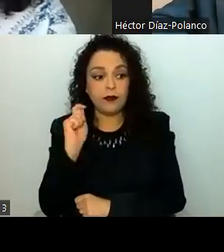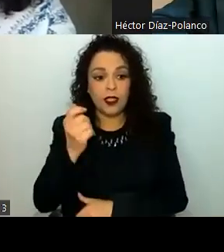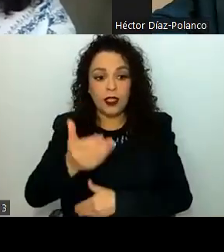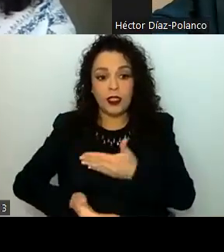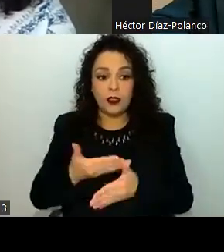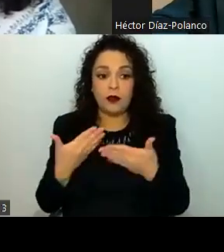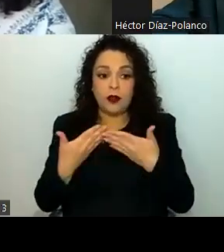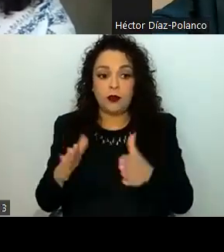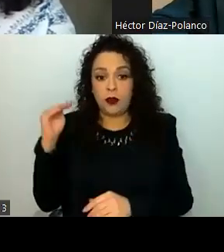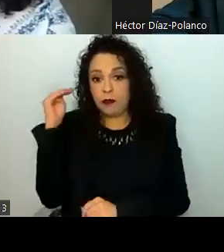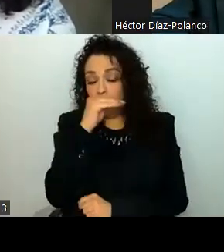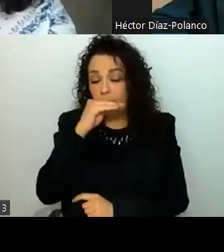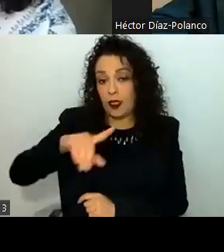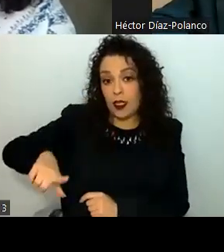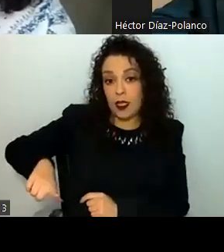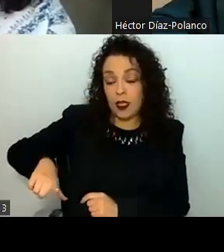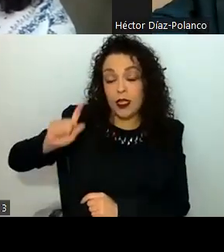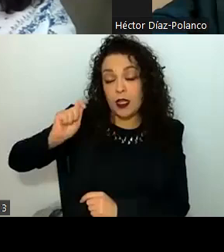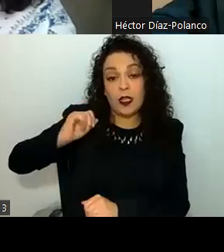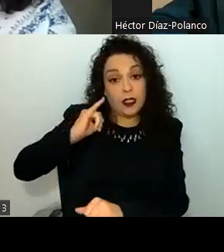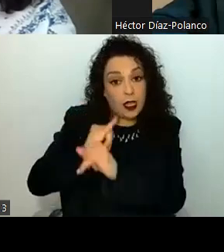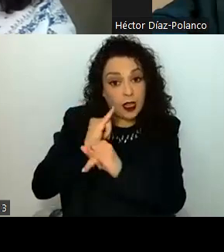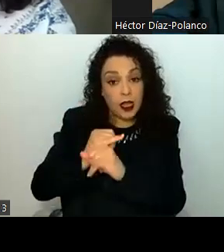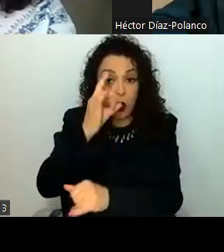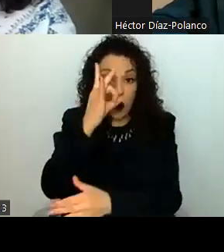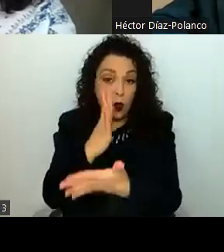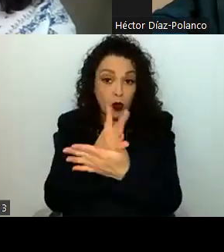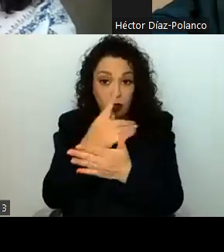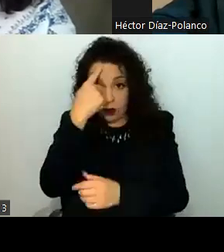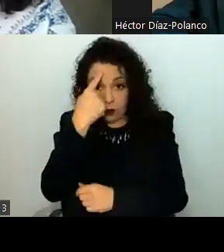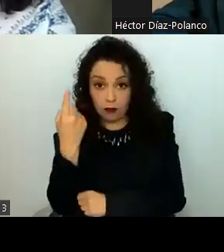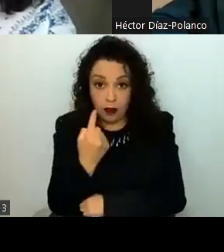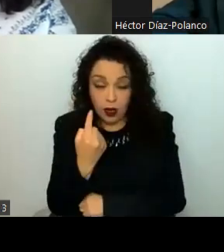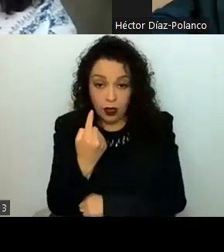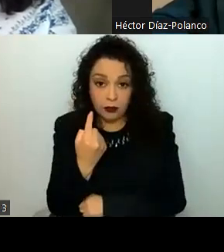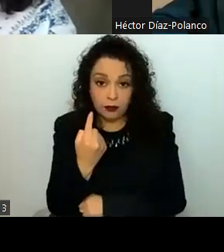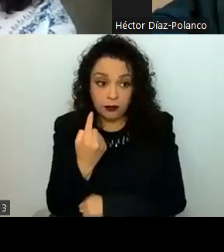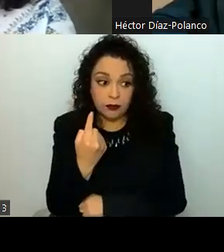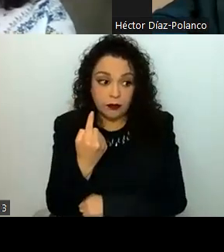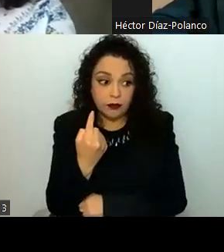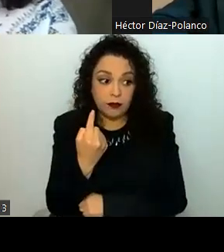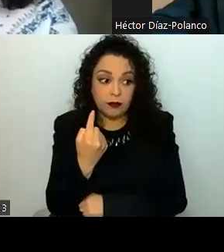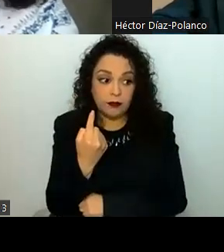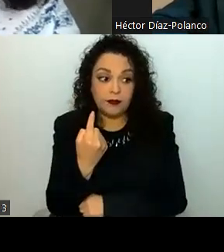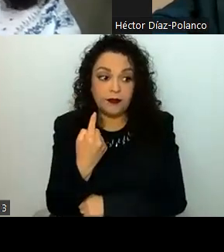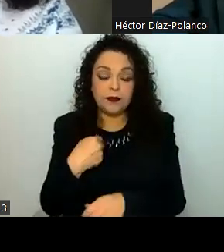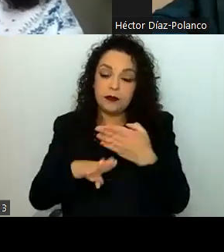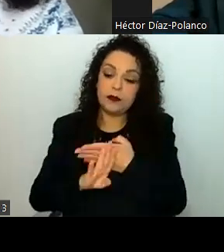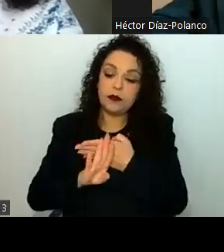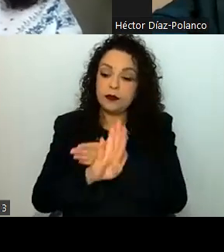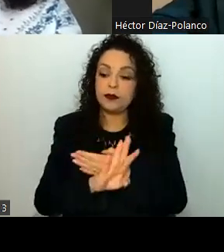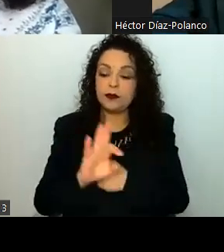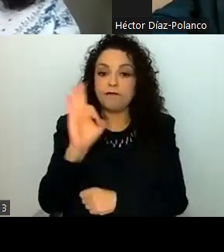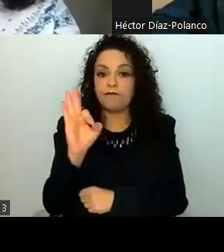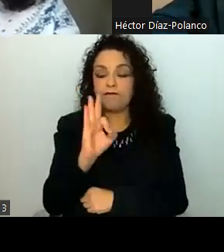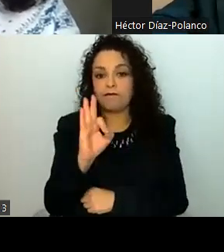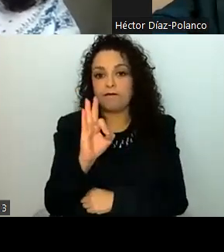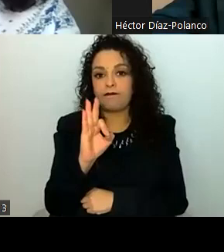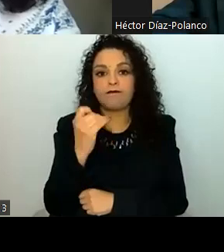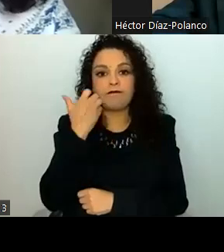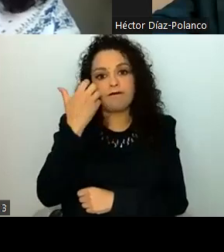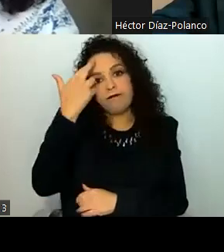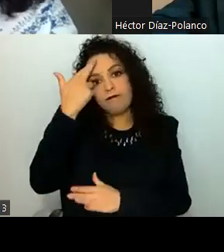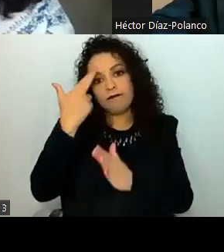Internet, este será únicamente para el cumplimiento de sus atribuciones en la prevención de posibles conductas delictivas que